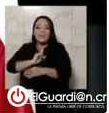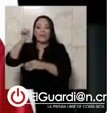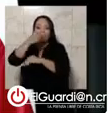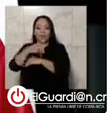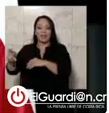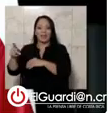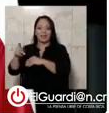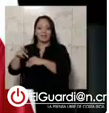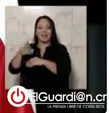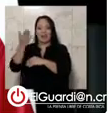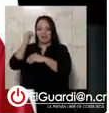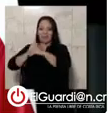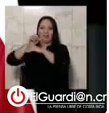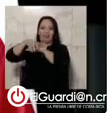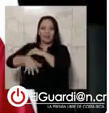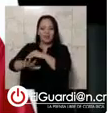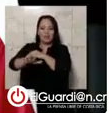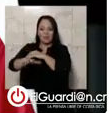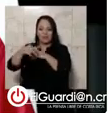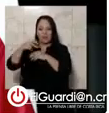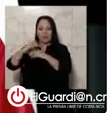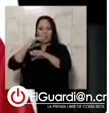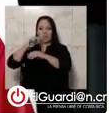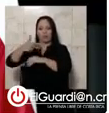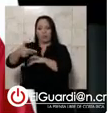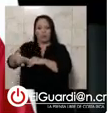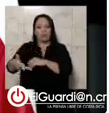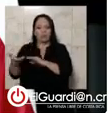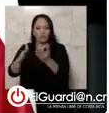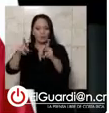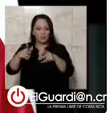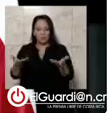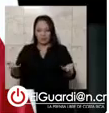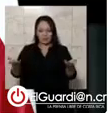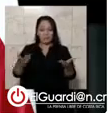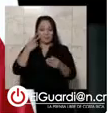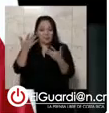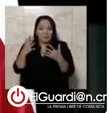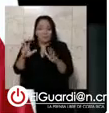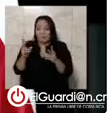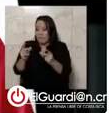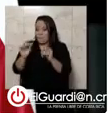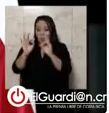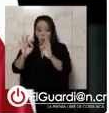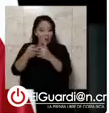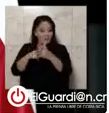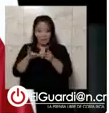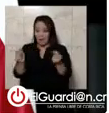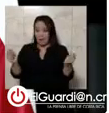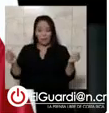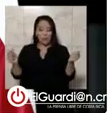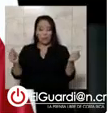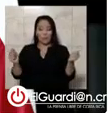que mató, que causó tragedias? Usted lo ha visto, ya eso quedó arreglado rápido y bien.